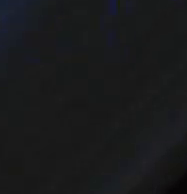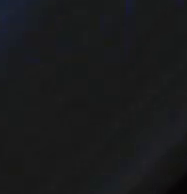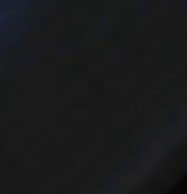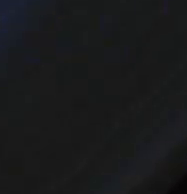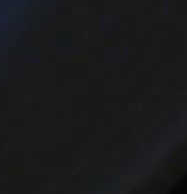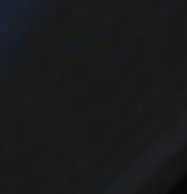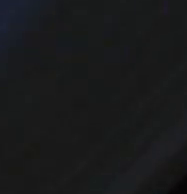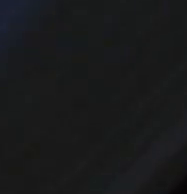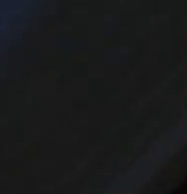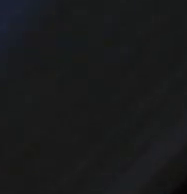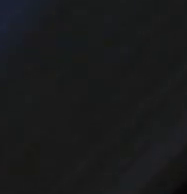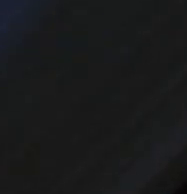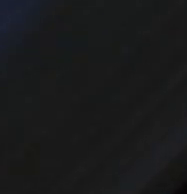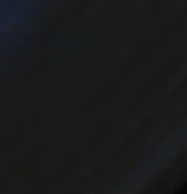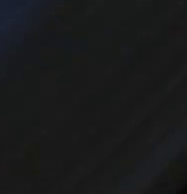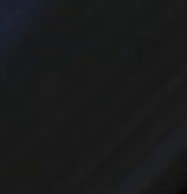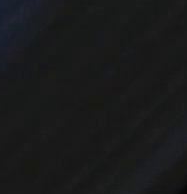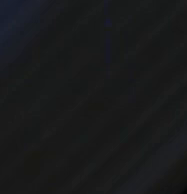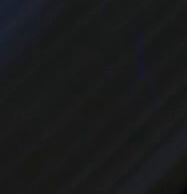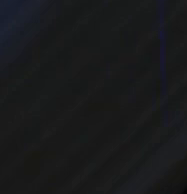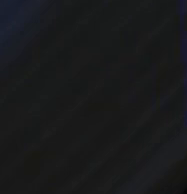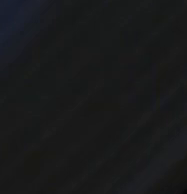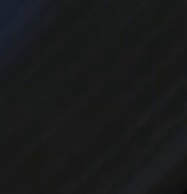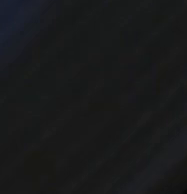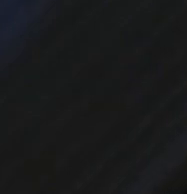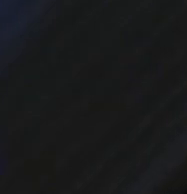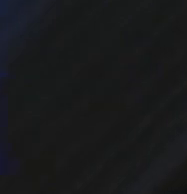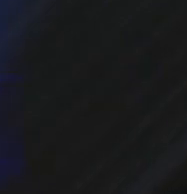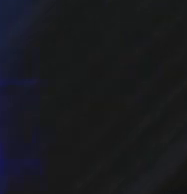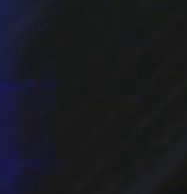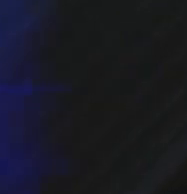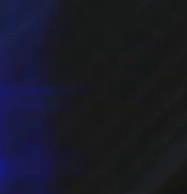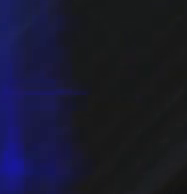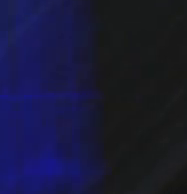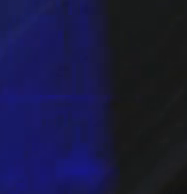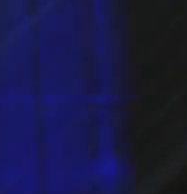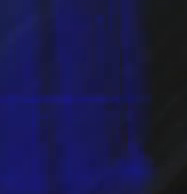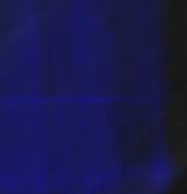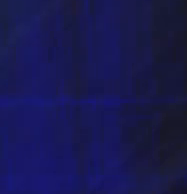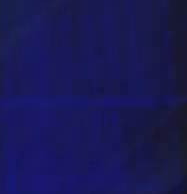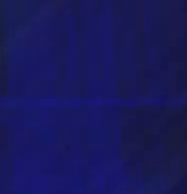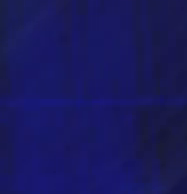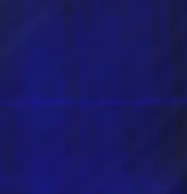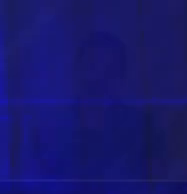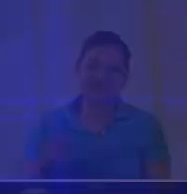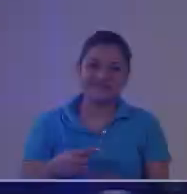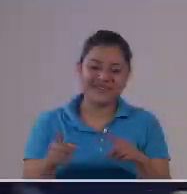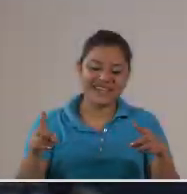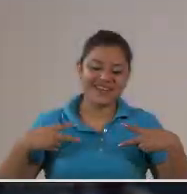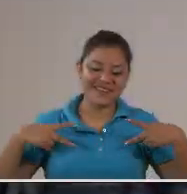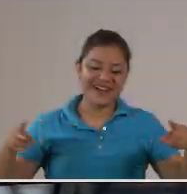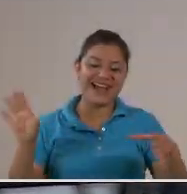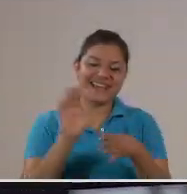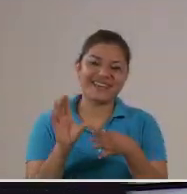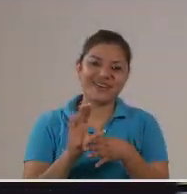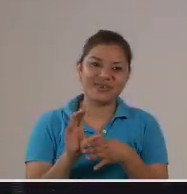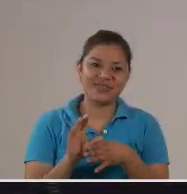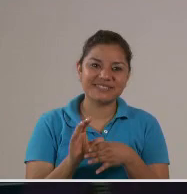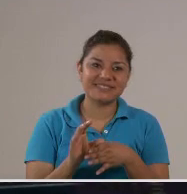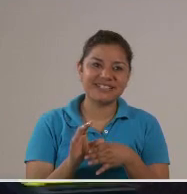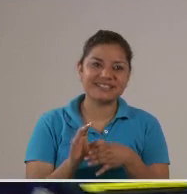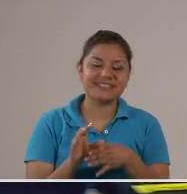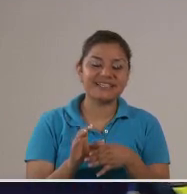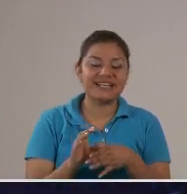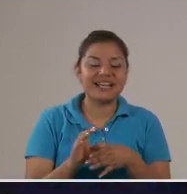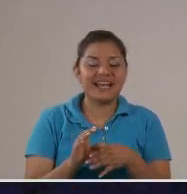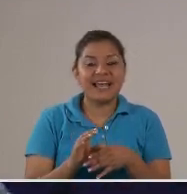pecar Ah eso yo ya lo sé herman no no lo sabe hay cosas que la gente no sabe si es